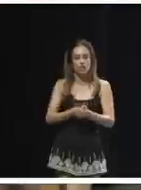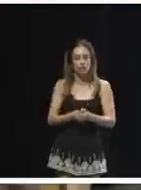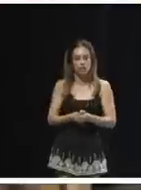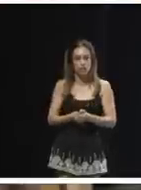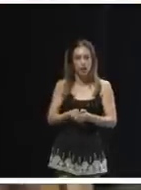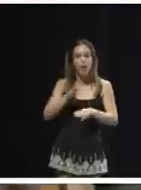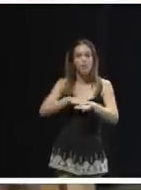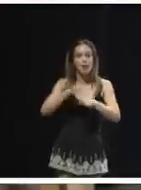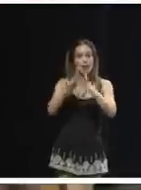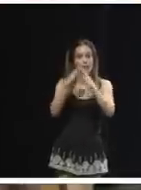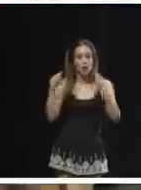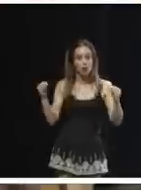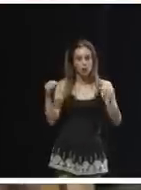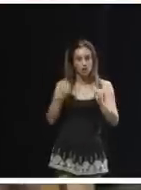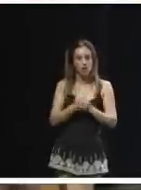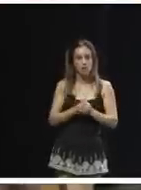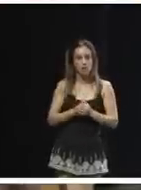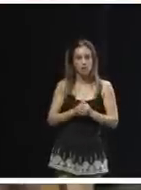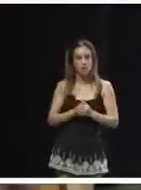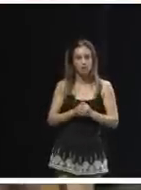para Andalucía.